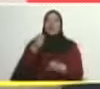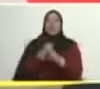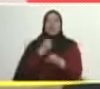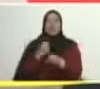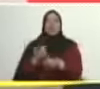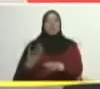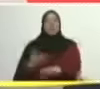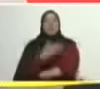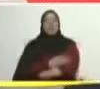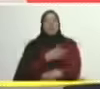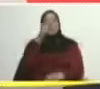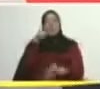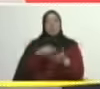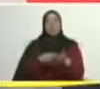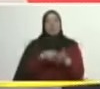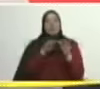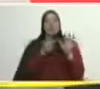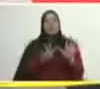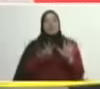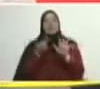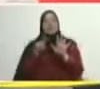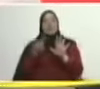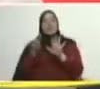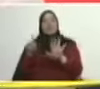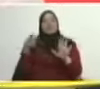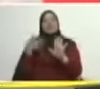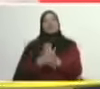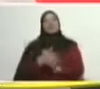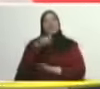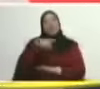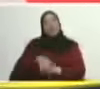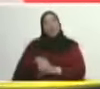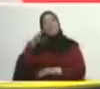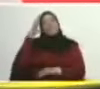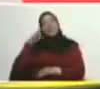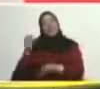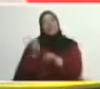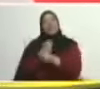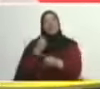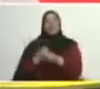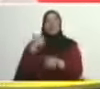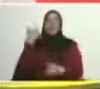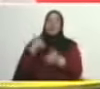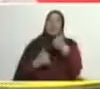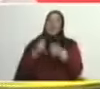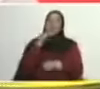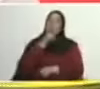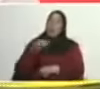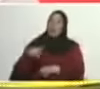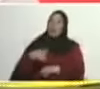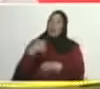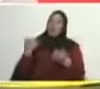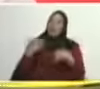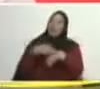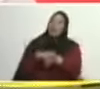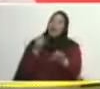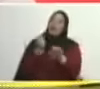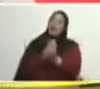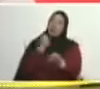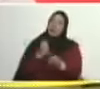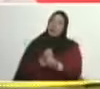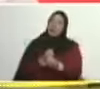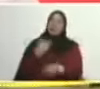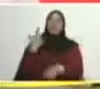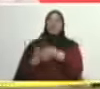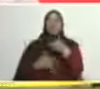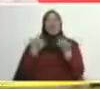a 1967, con Jerusalén Oriental como su capital y garantizar el derecho al retorno de